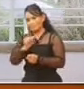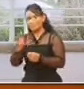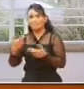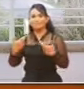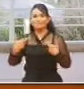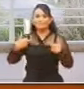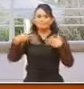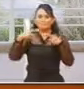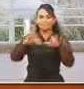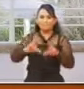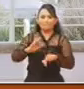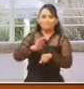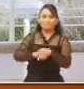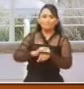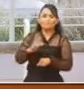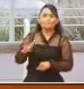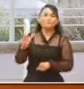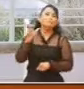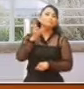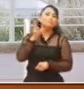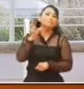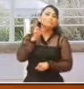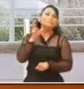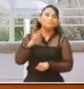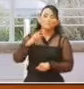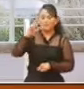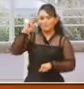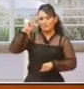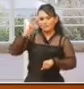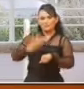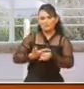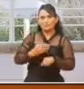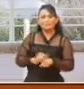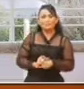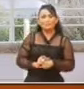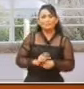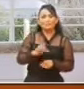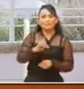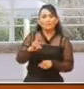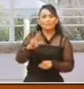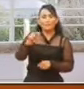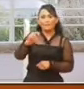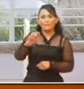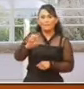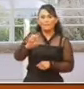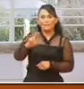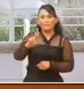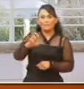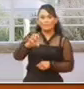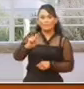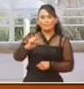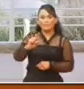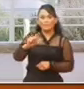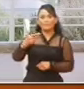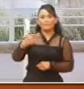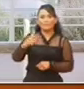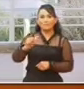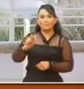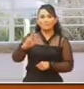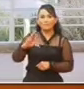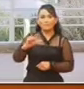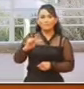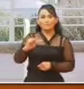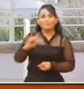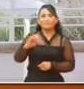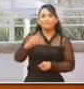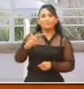representante de nuestra amiga la rectora, la doctora Teresa García Gasca. Muchísimas